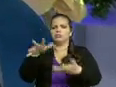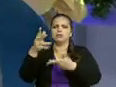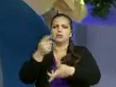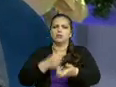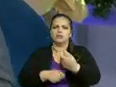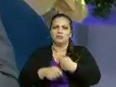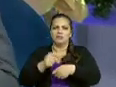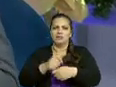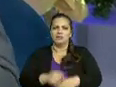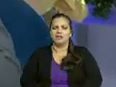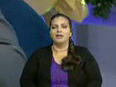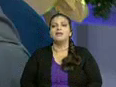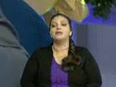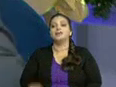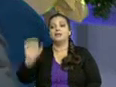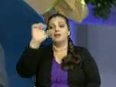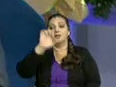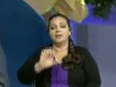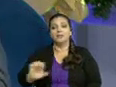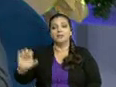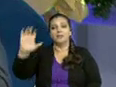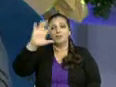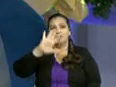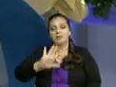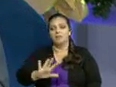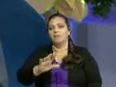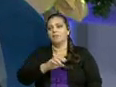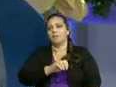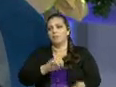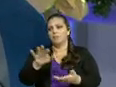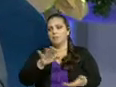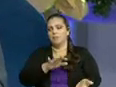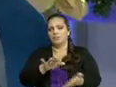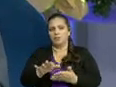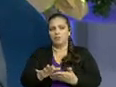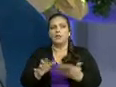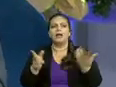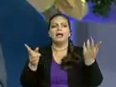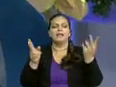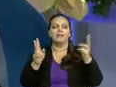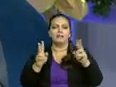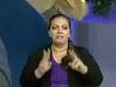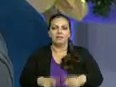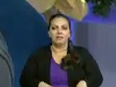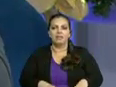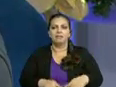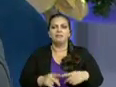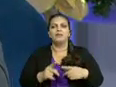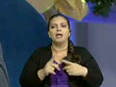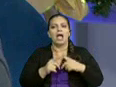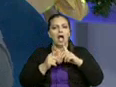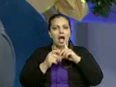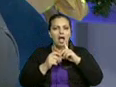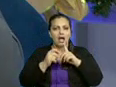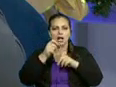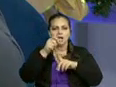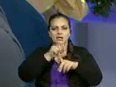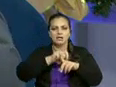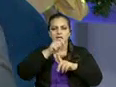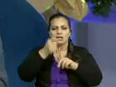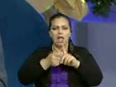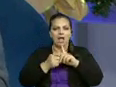mejor mercado a los diferentes productos de exportación. Europa, Asia, Estados Unidos, Alianza del Pacífico, que